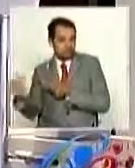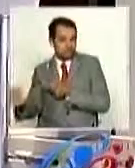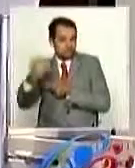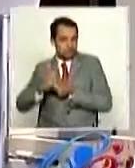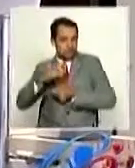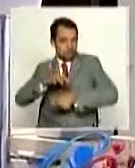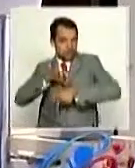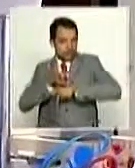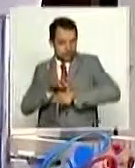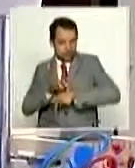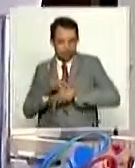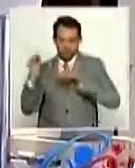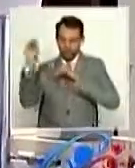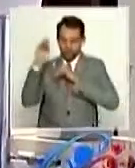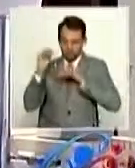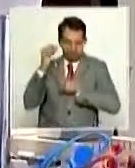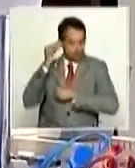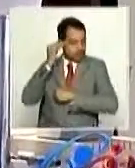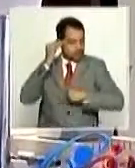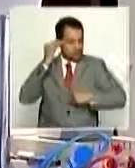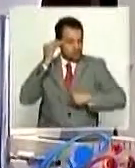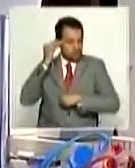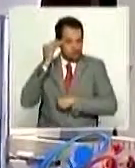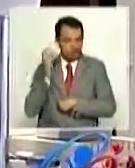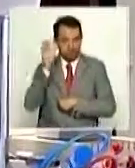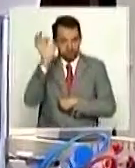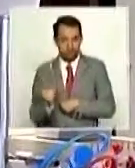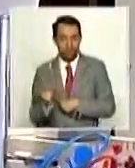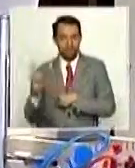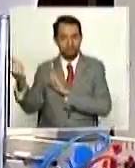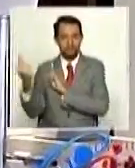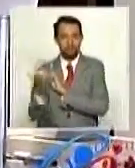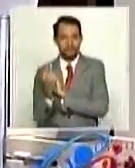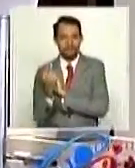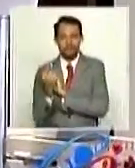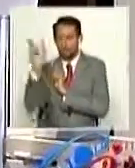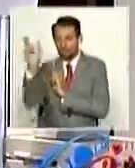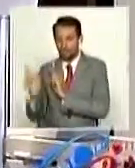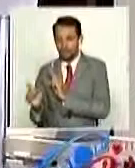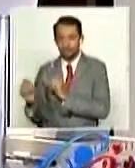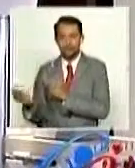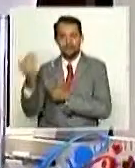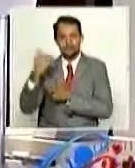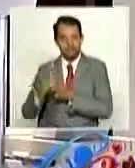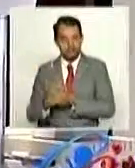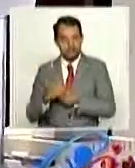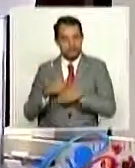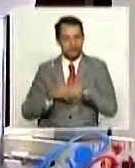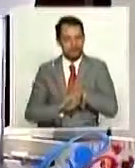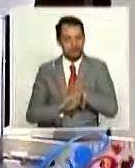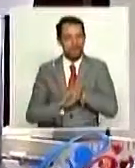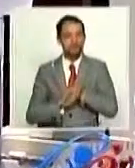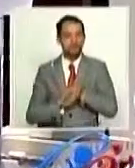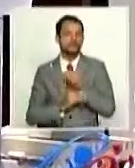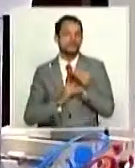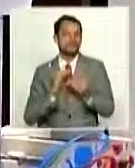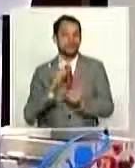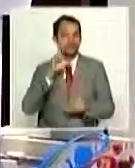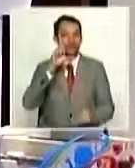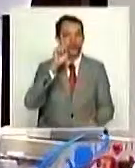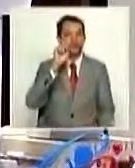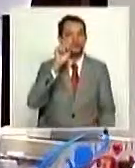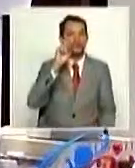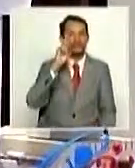hacemos la parte de la medicina integral o biológica. Cuando el paciente ingresa, está Lorena, que